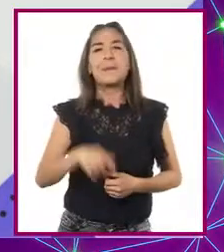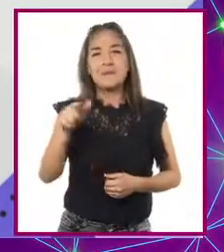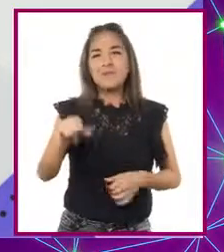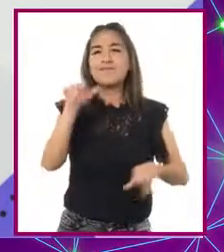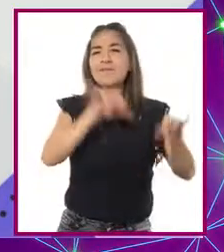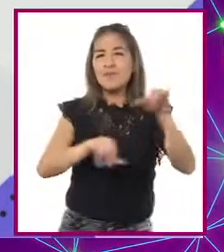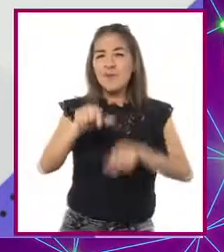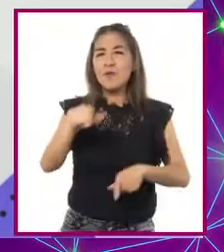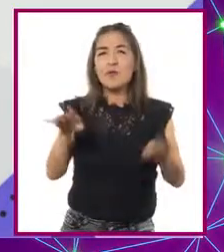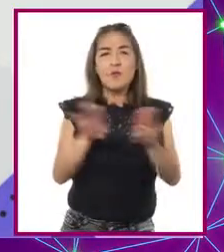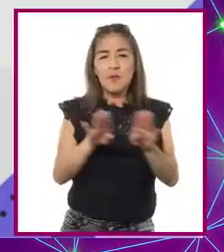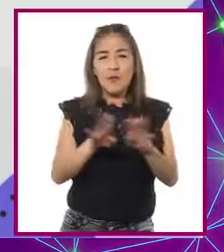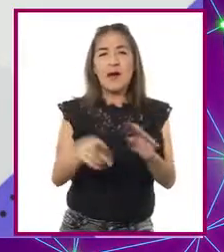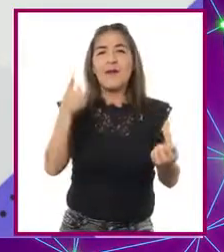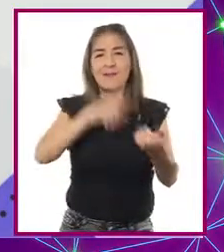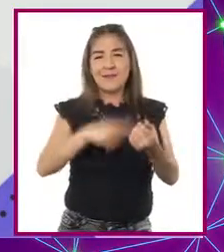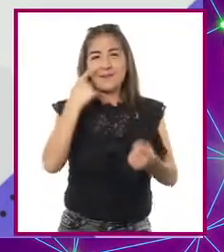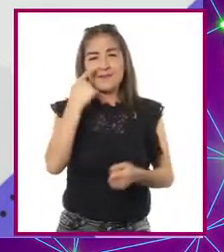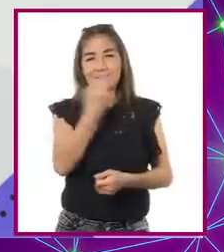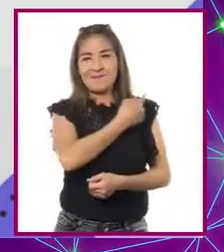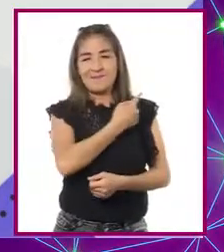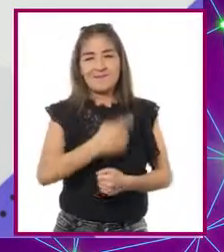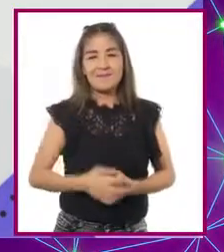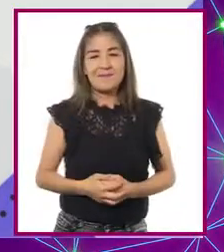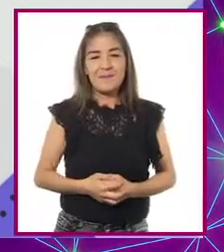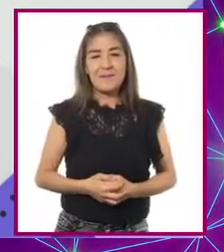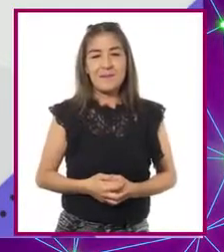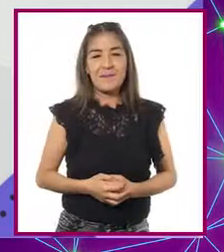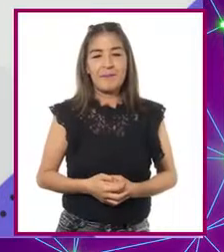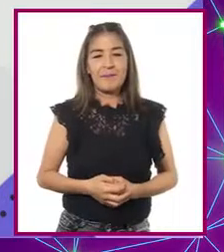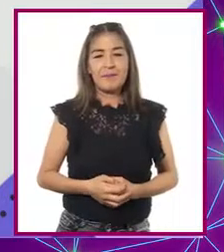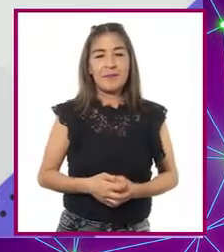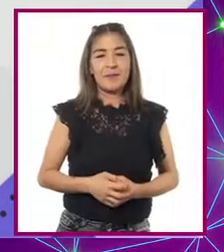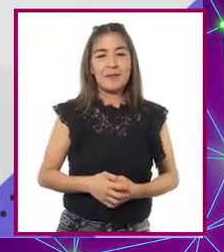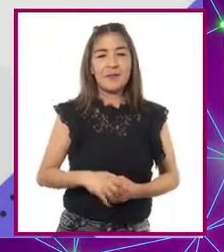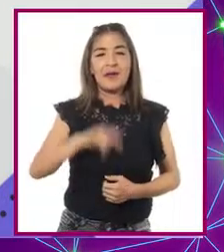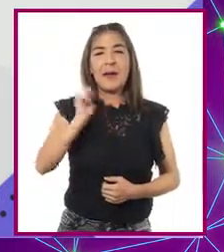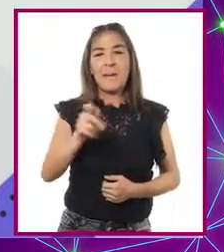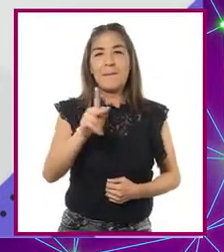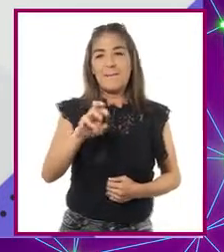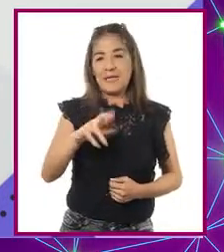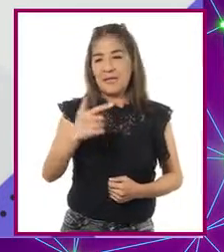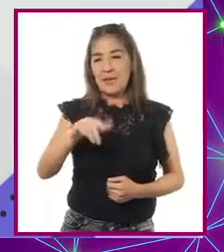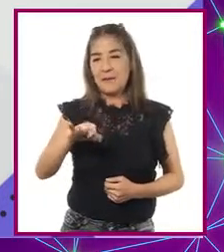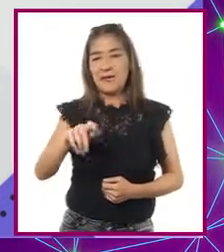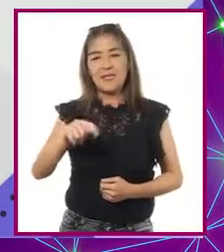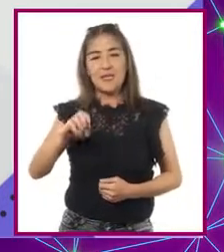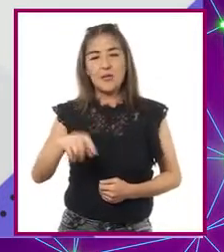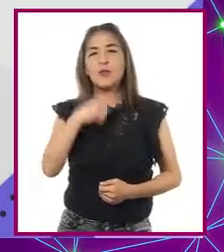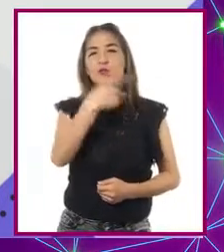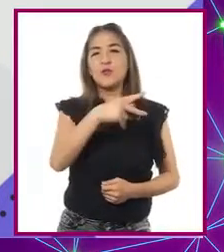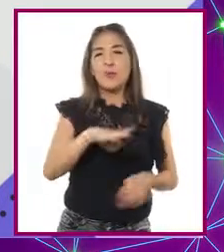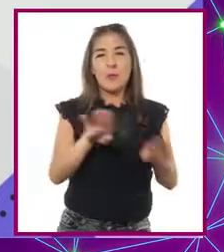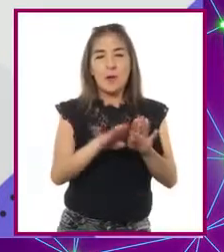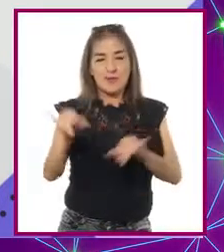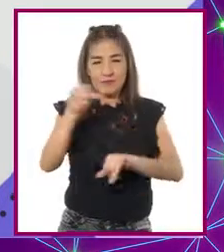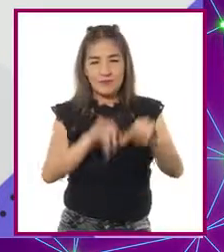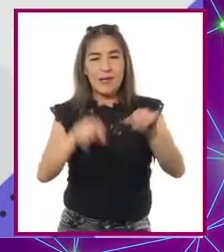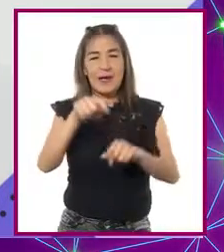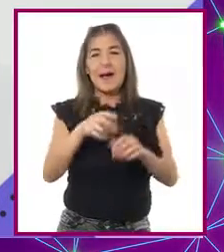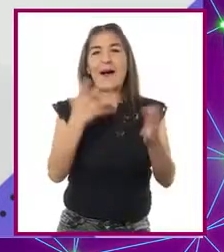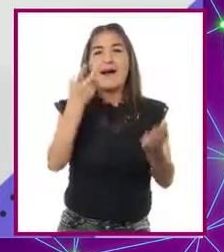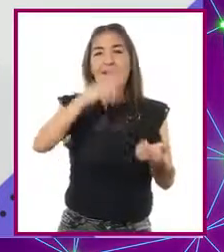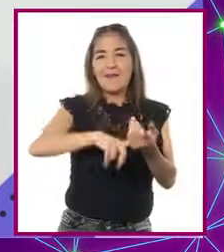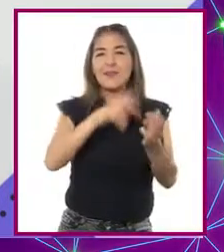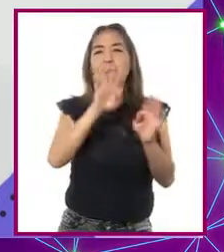que se produjo es la que observan en pantalla. El permanganato de potasio actúa como agente oxidante, provocando la oxidación del carbono de